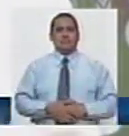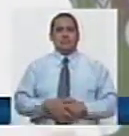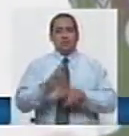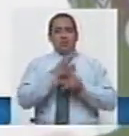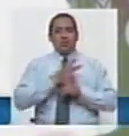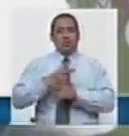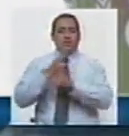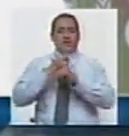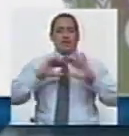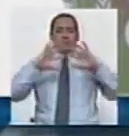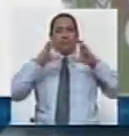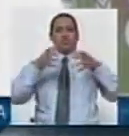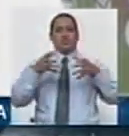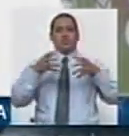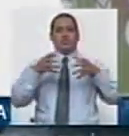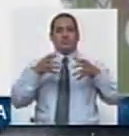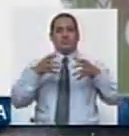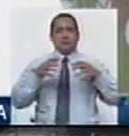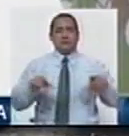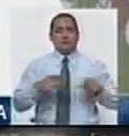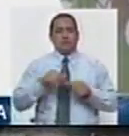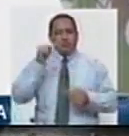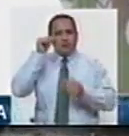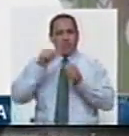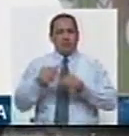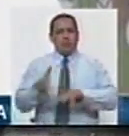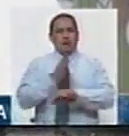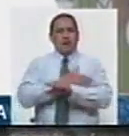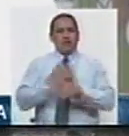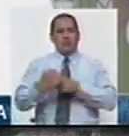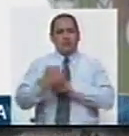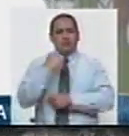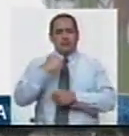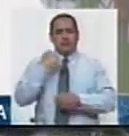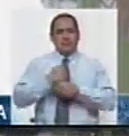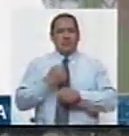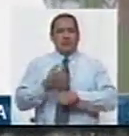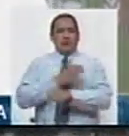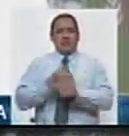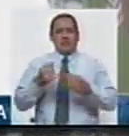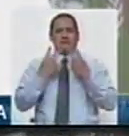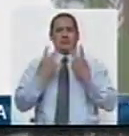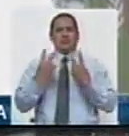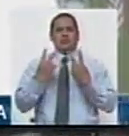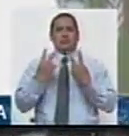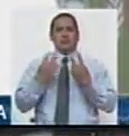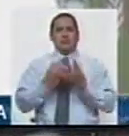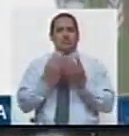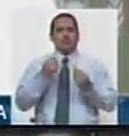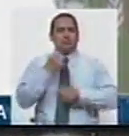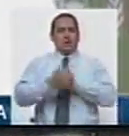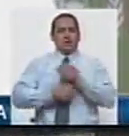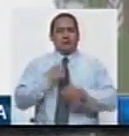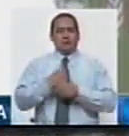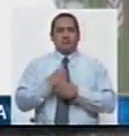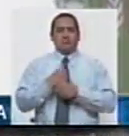Cuidar el planeta. Recuerdo una frase que escuché de un anciano hace muchos años.